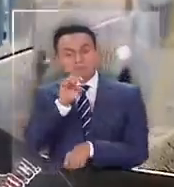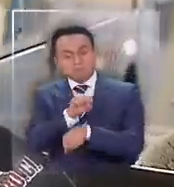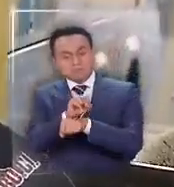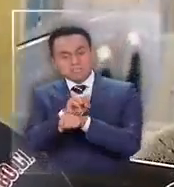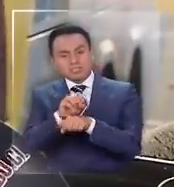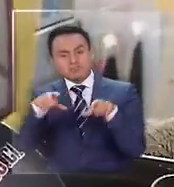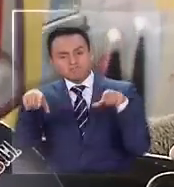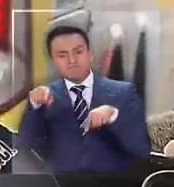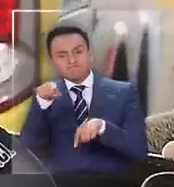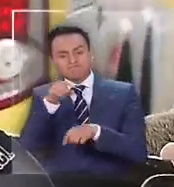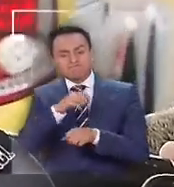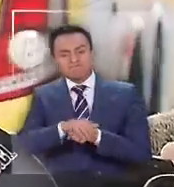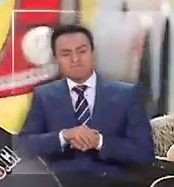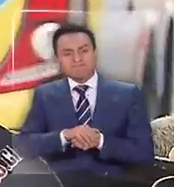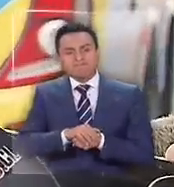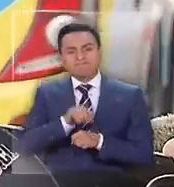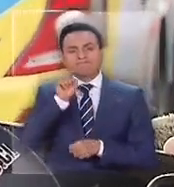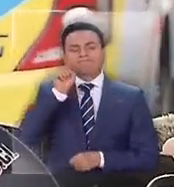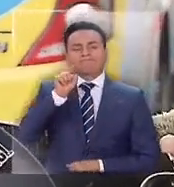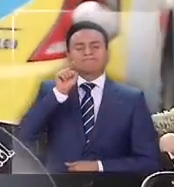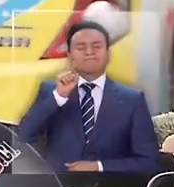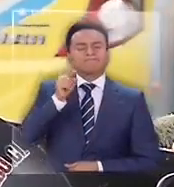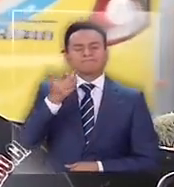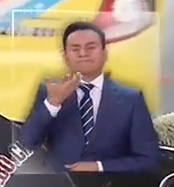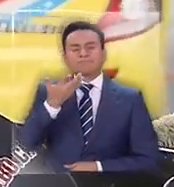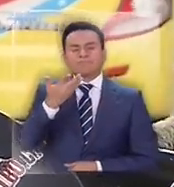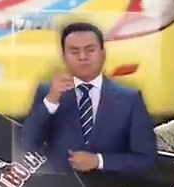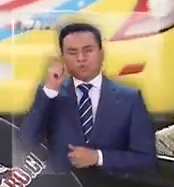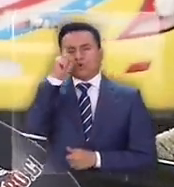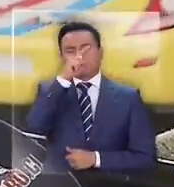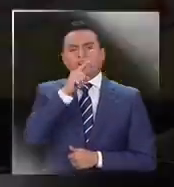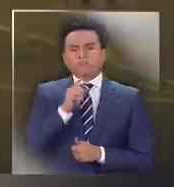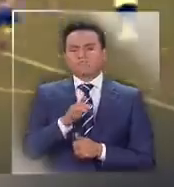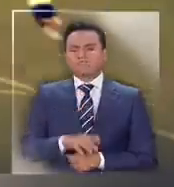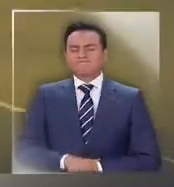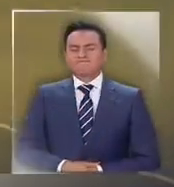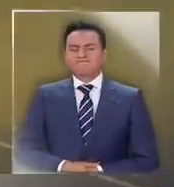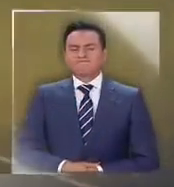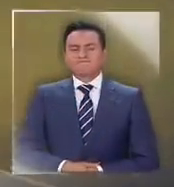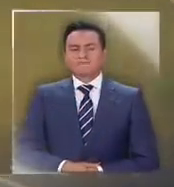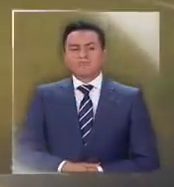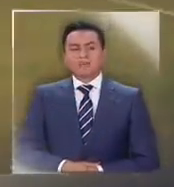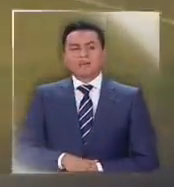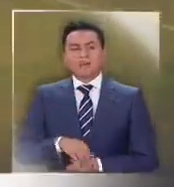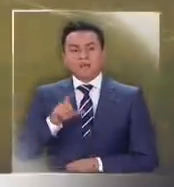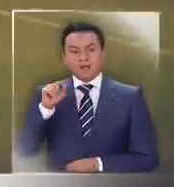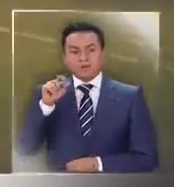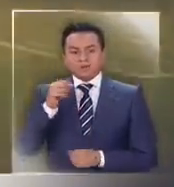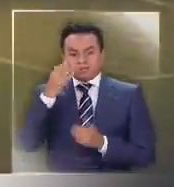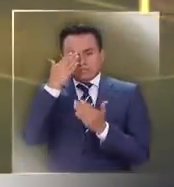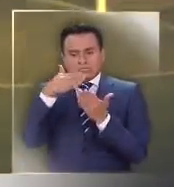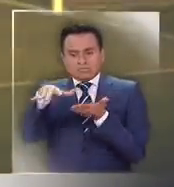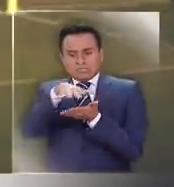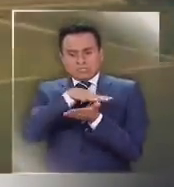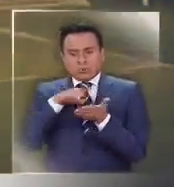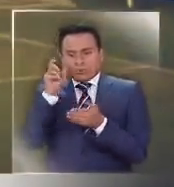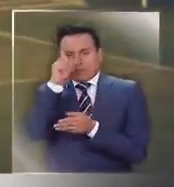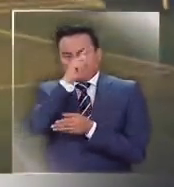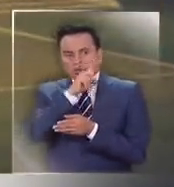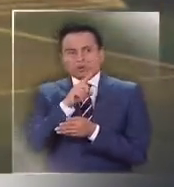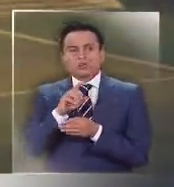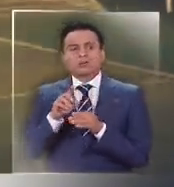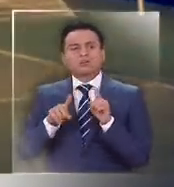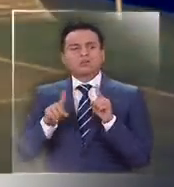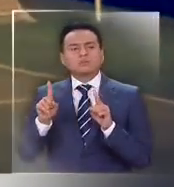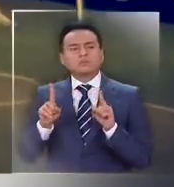va a ser muy complicado, muy difícil. Los Salvos se enfrentan a un escenario complejo, son colistas